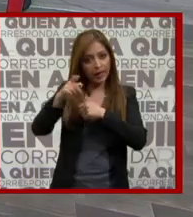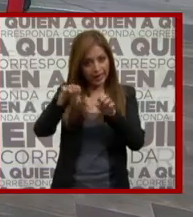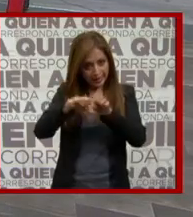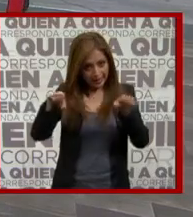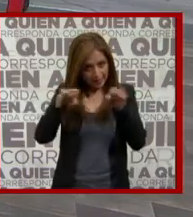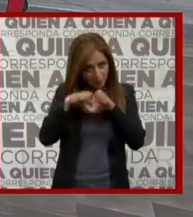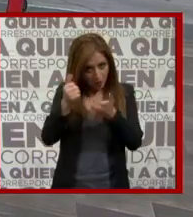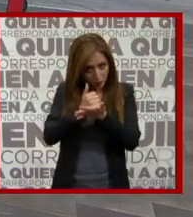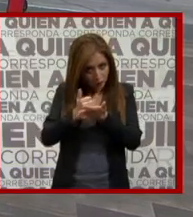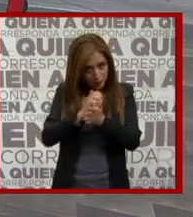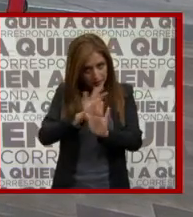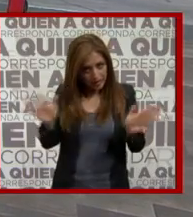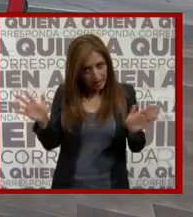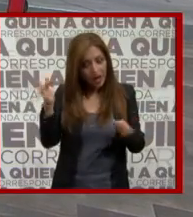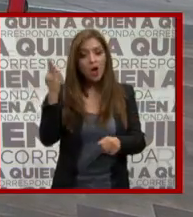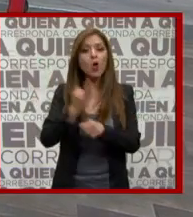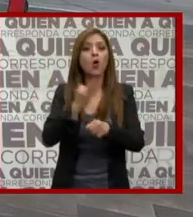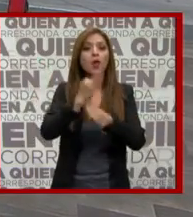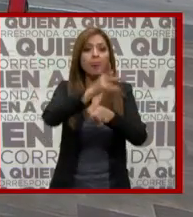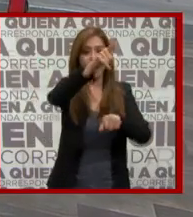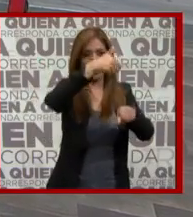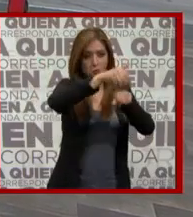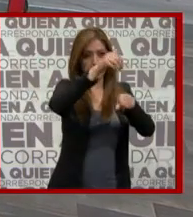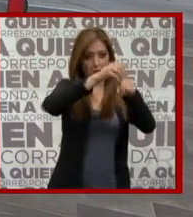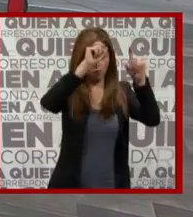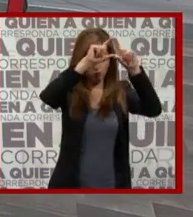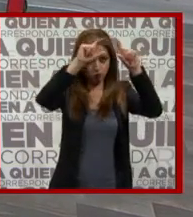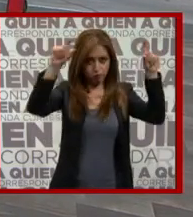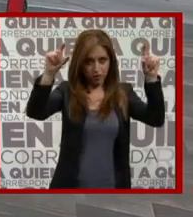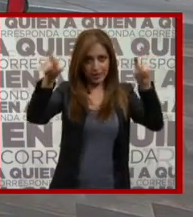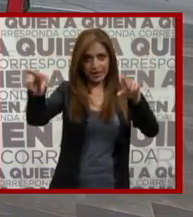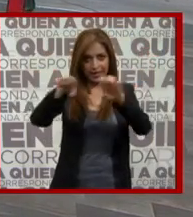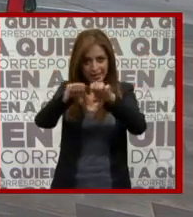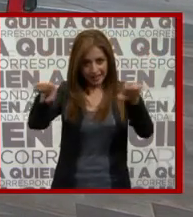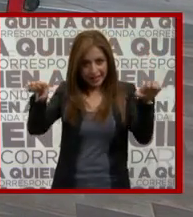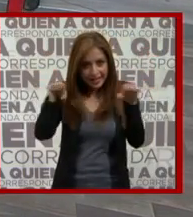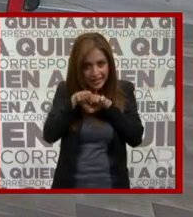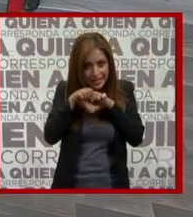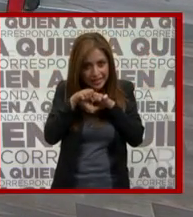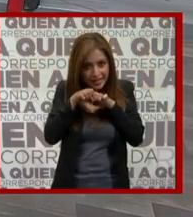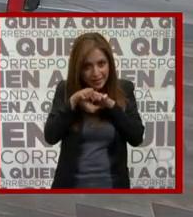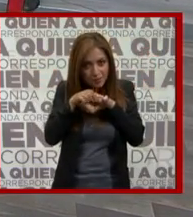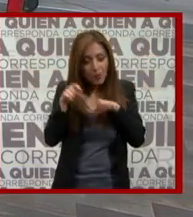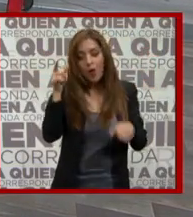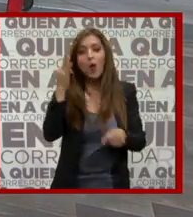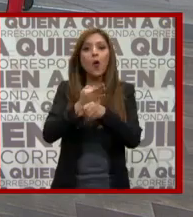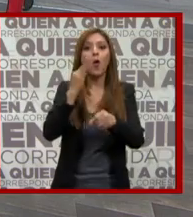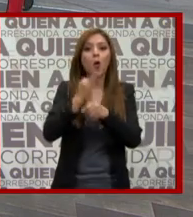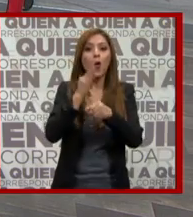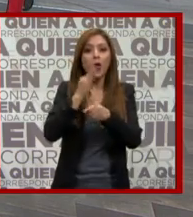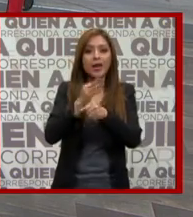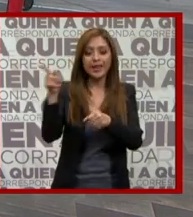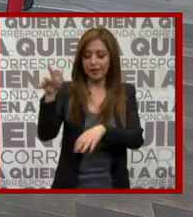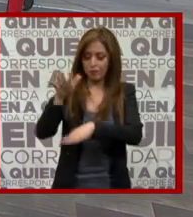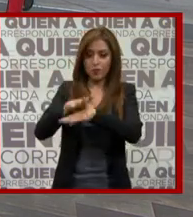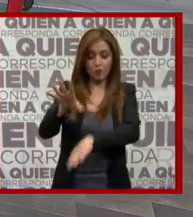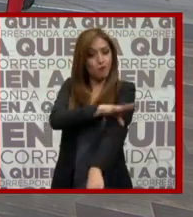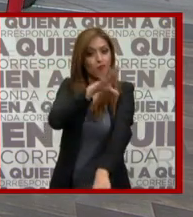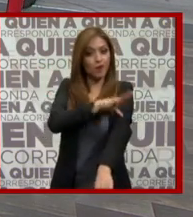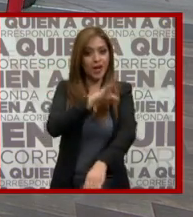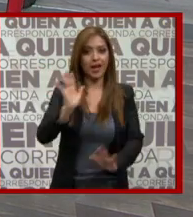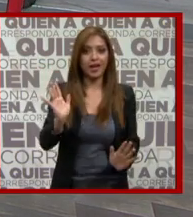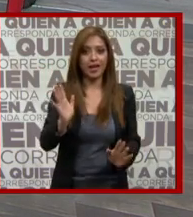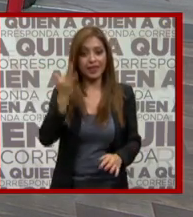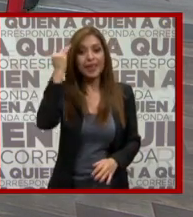azul. Pido, ajá, por favor, cronómetro en pantalla. Equipo listo. Jorge tiene el control para los toques. Corre tiempo a partir